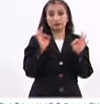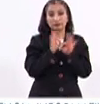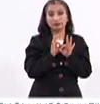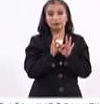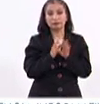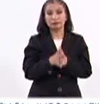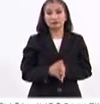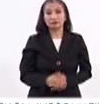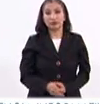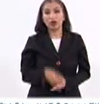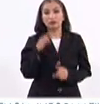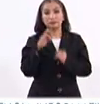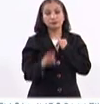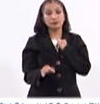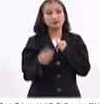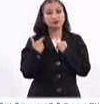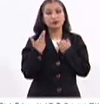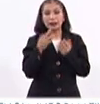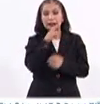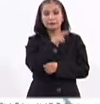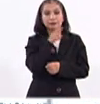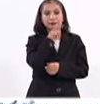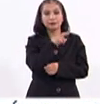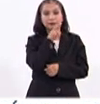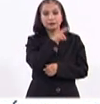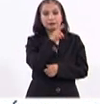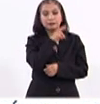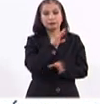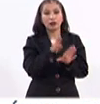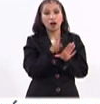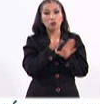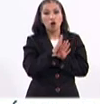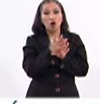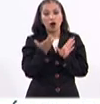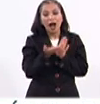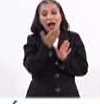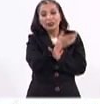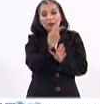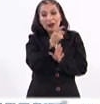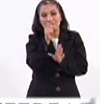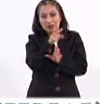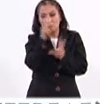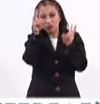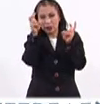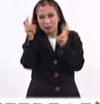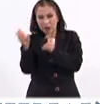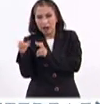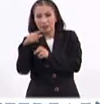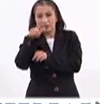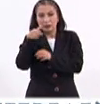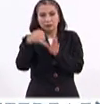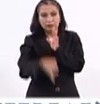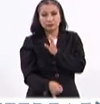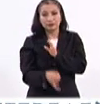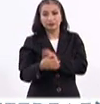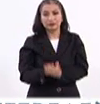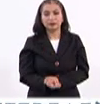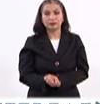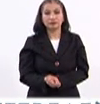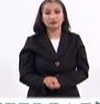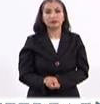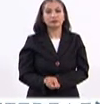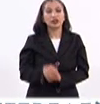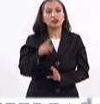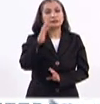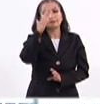y bueno, finalmente, rapidísimo y como digamos preámbulo para seguir hablando de estos temas mucho más a fondo como lo hemos venido